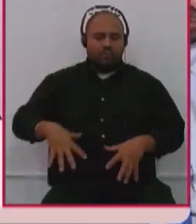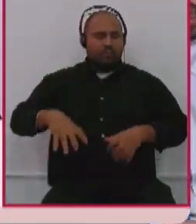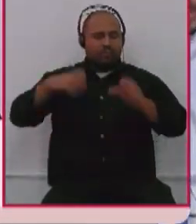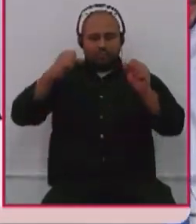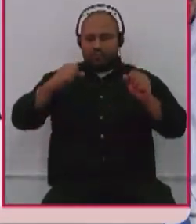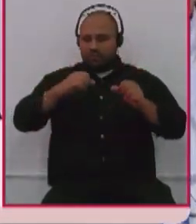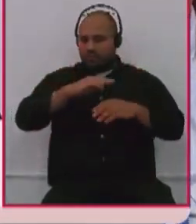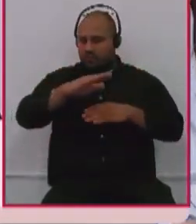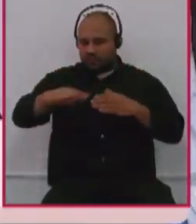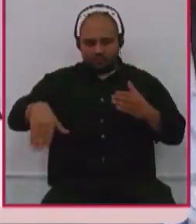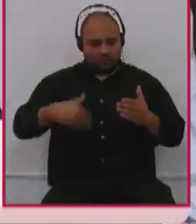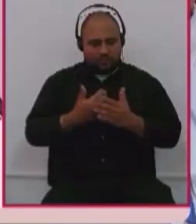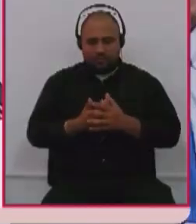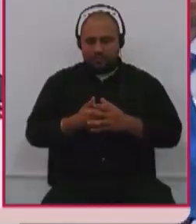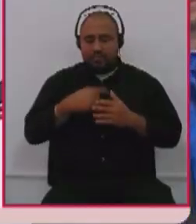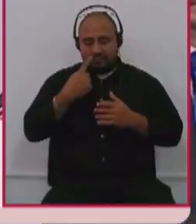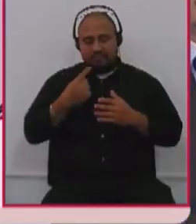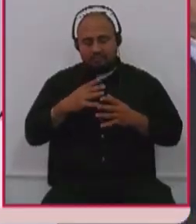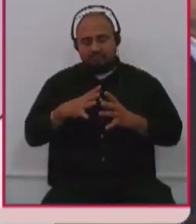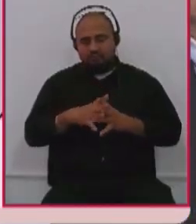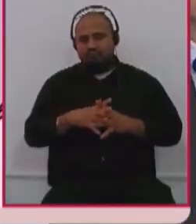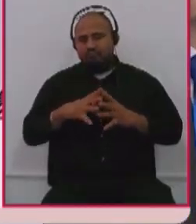los pads, lo cual es bastante grande.